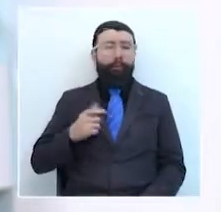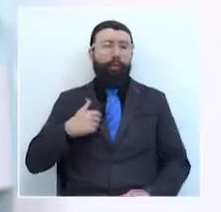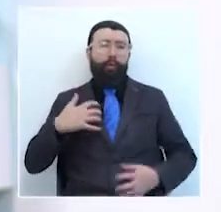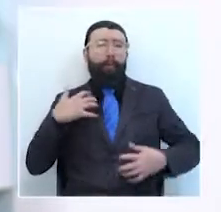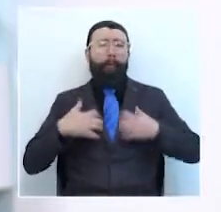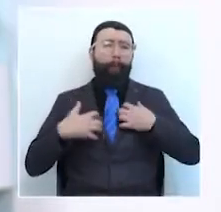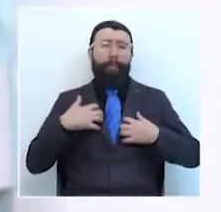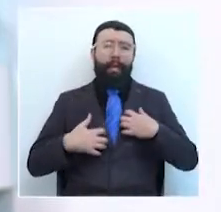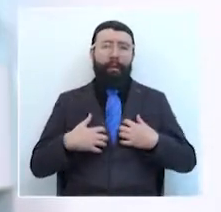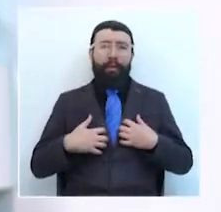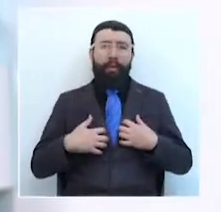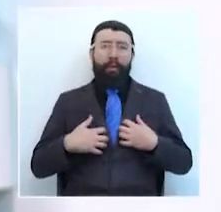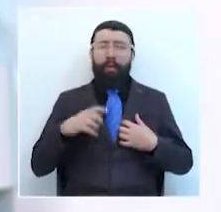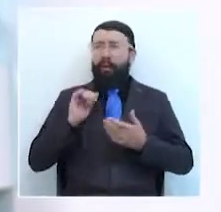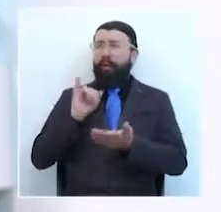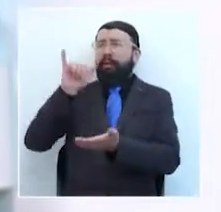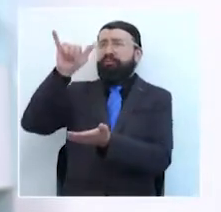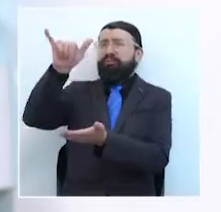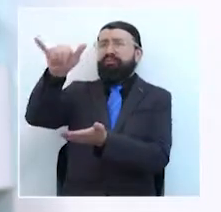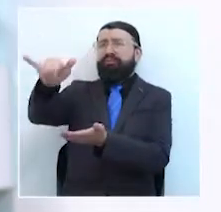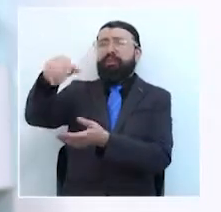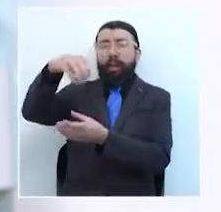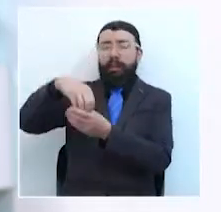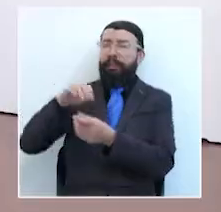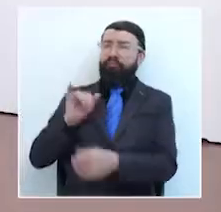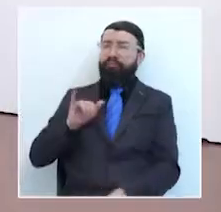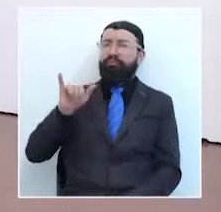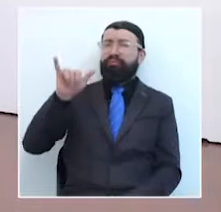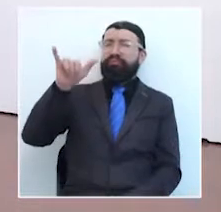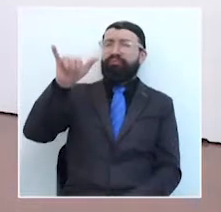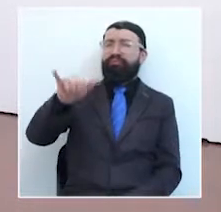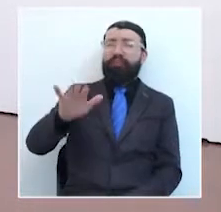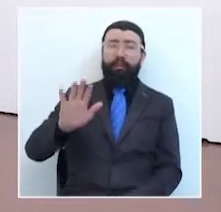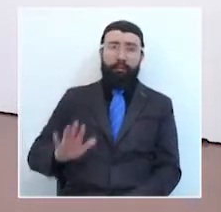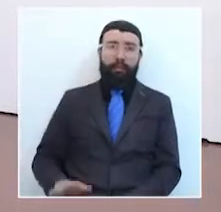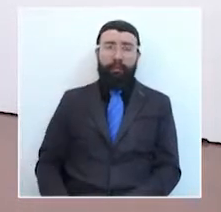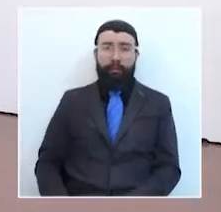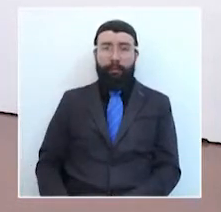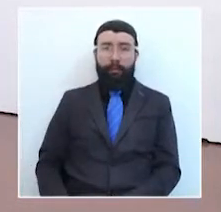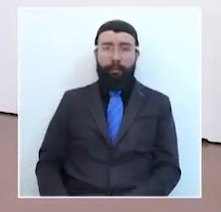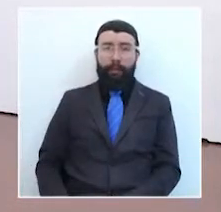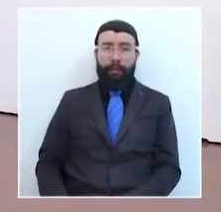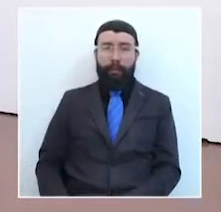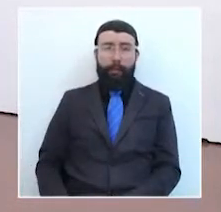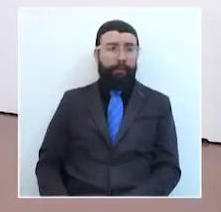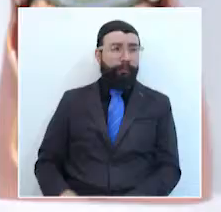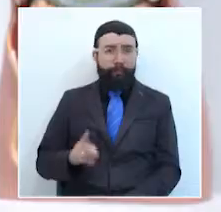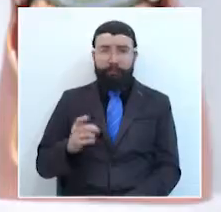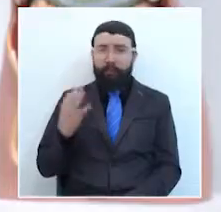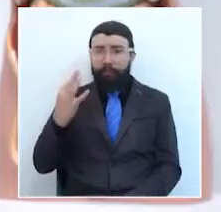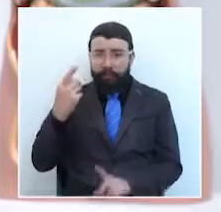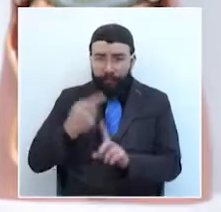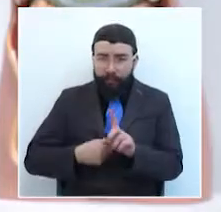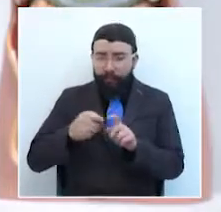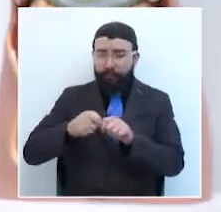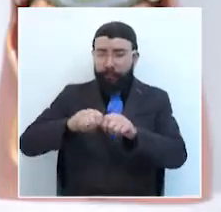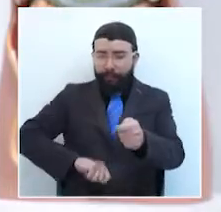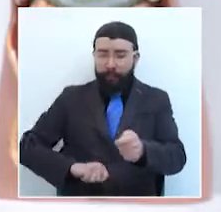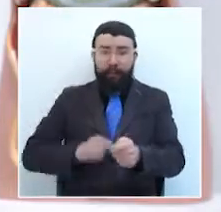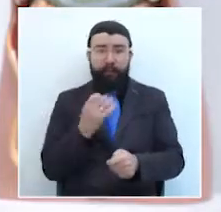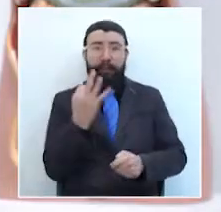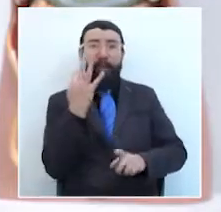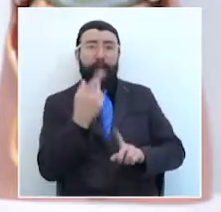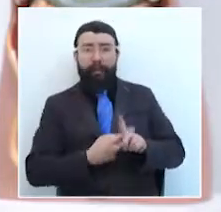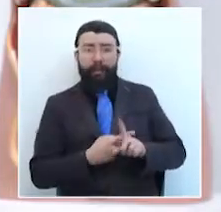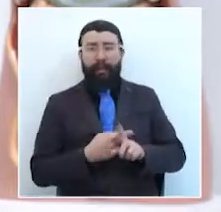a montar en avión entonces tres meses antes y desde los tres meses